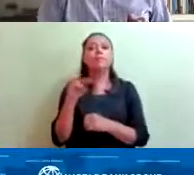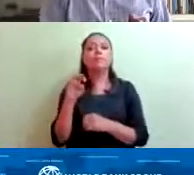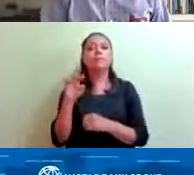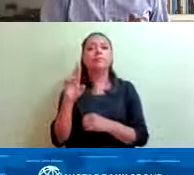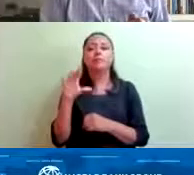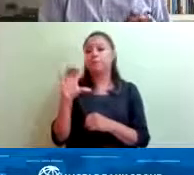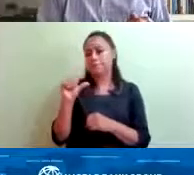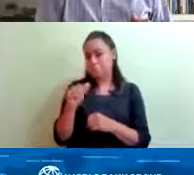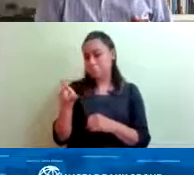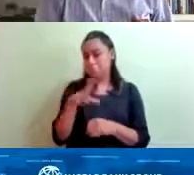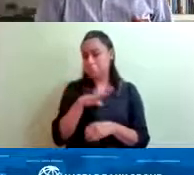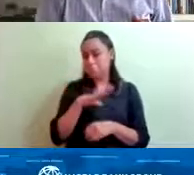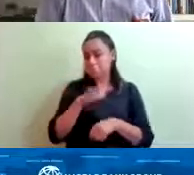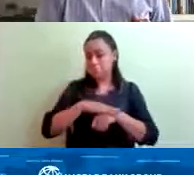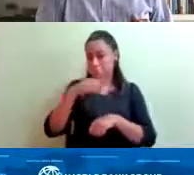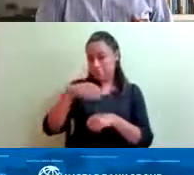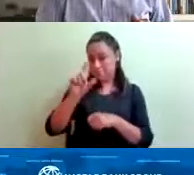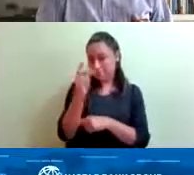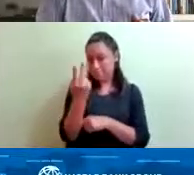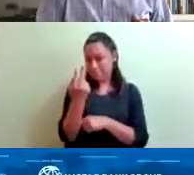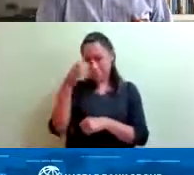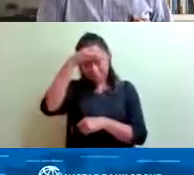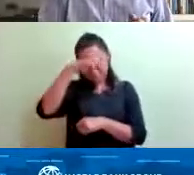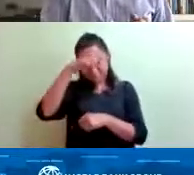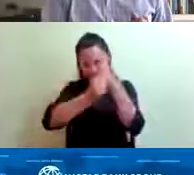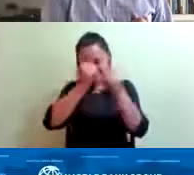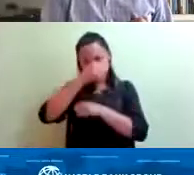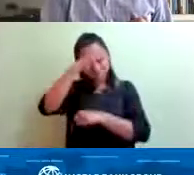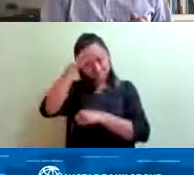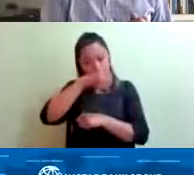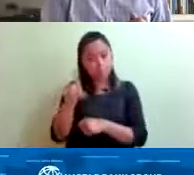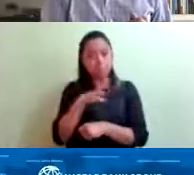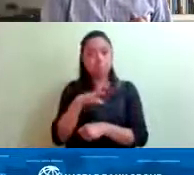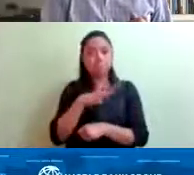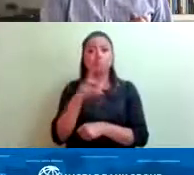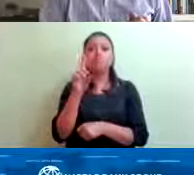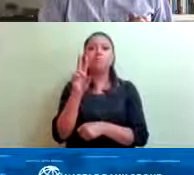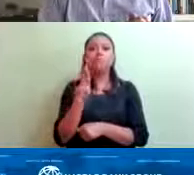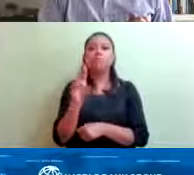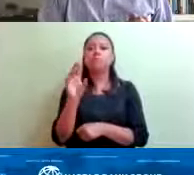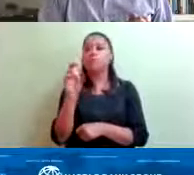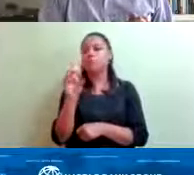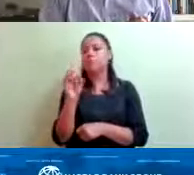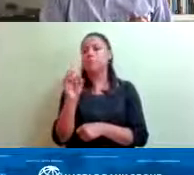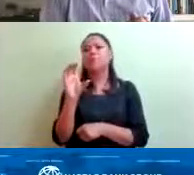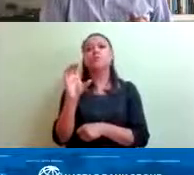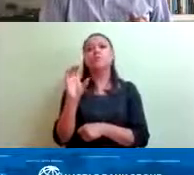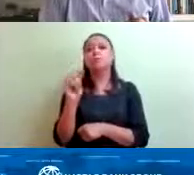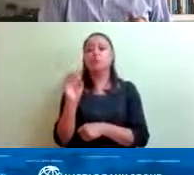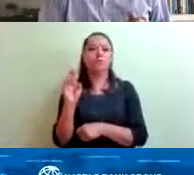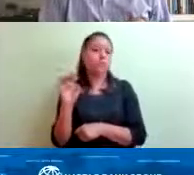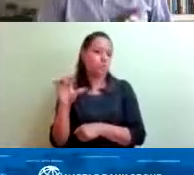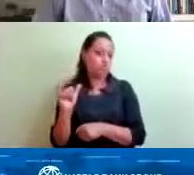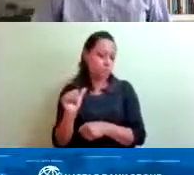25 años de experiencia en el sector del agua y posee un doctorado en Economía del Agua, una maestría en Economía Aplicada y